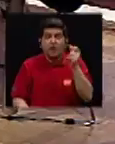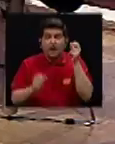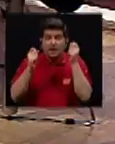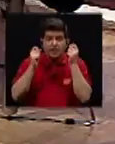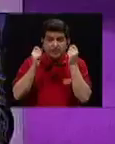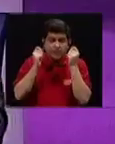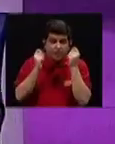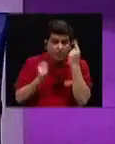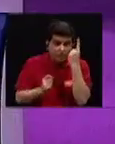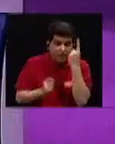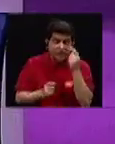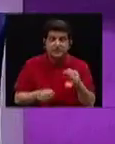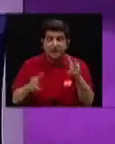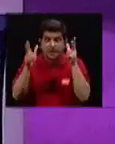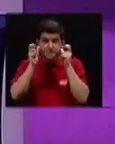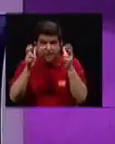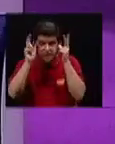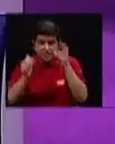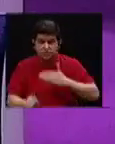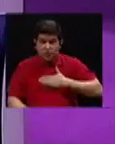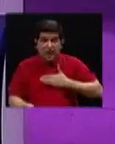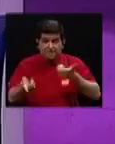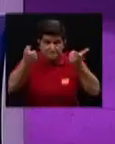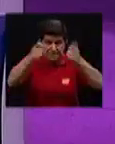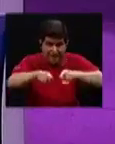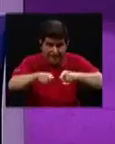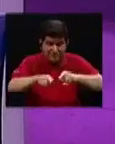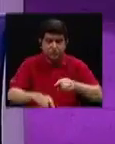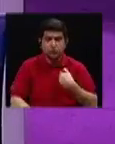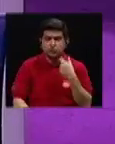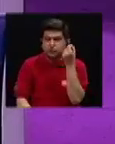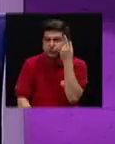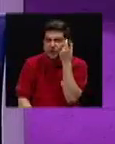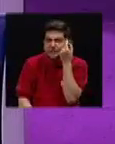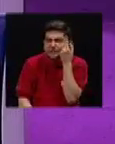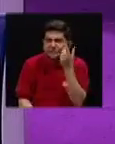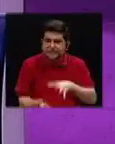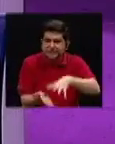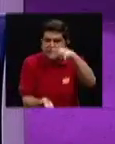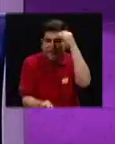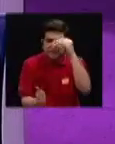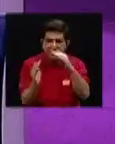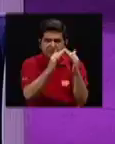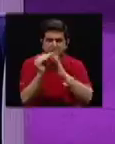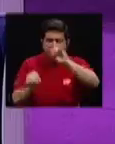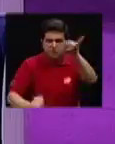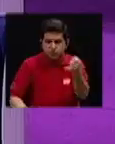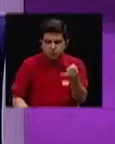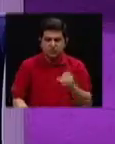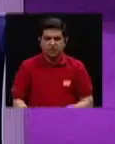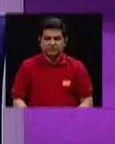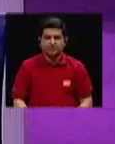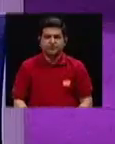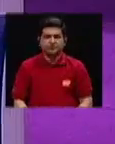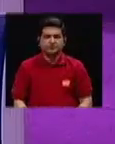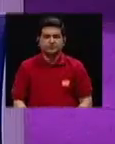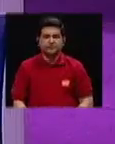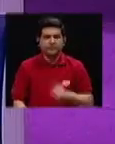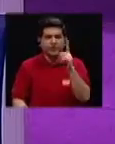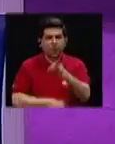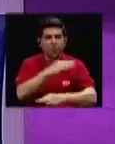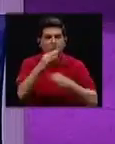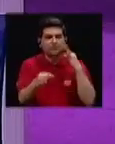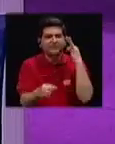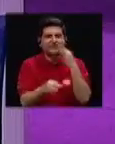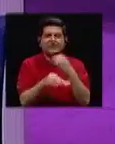había por lo menos en mi caso lo que yo entendí lo que yo aprendí en Ciudad Juárez es que había un cierto tipo de